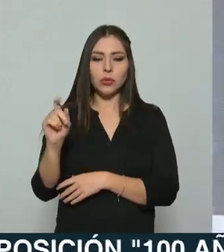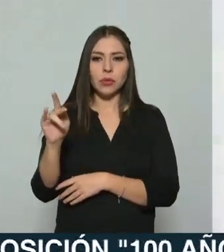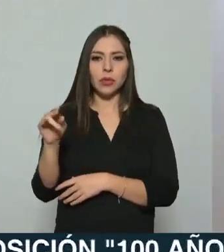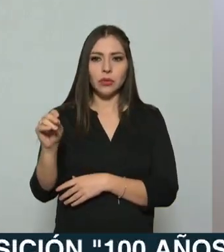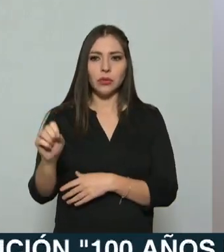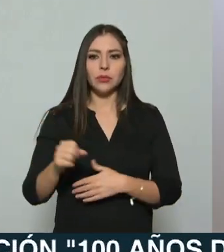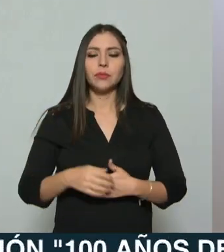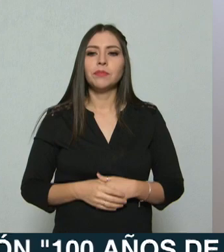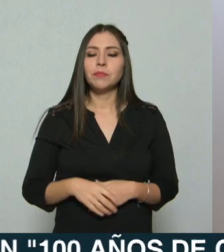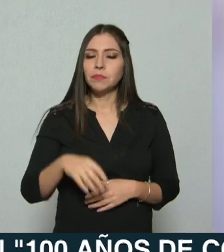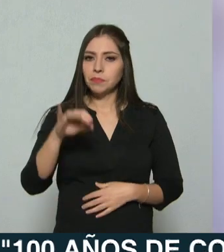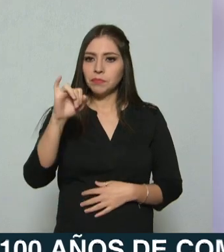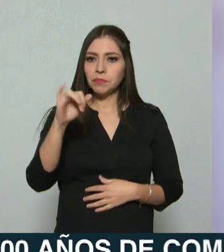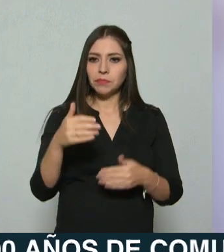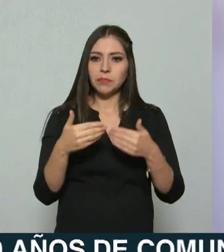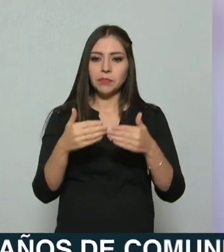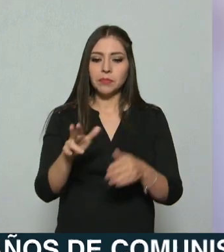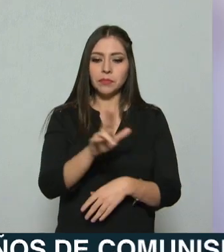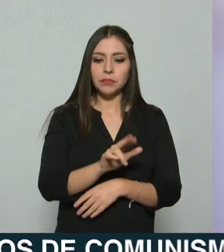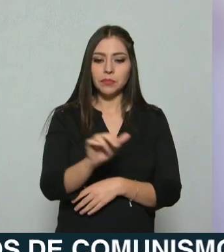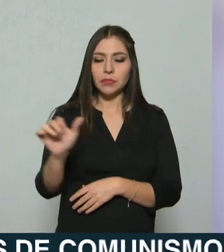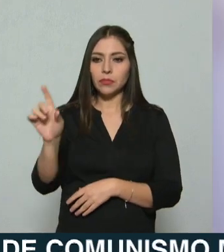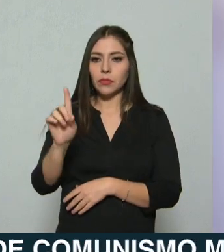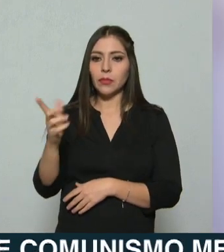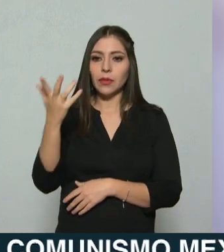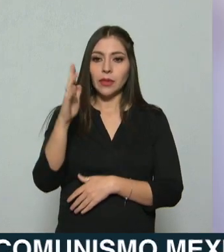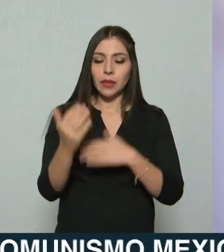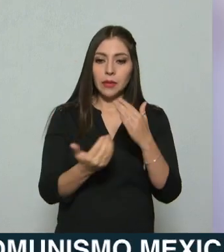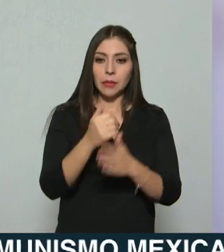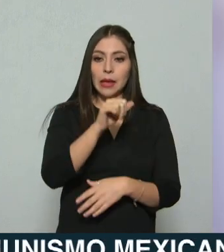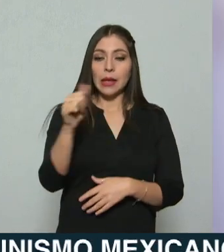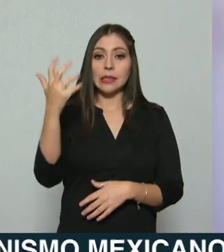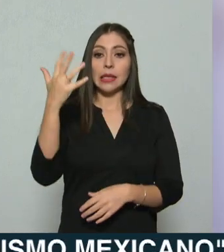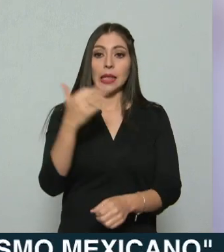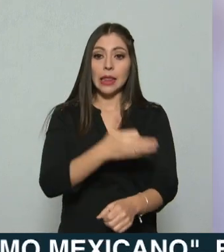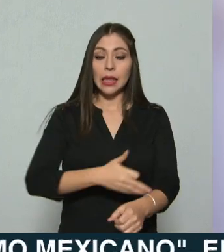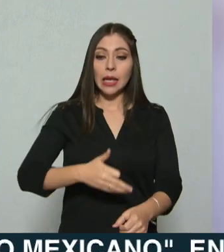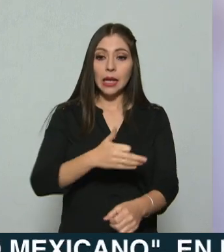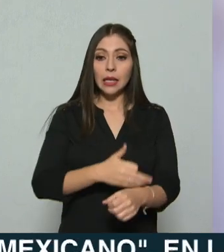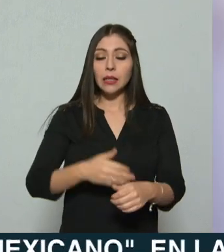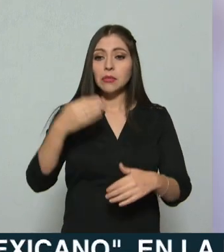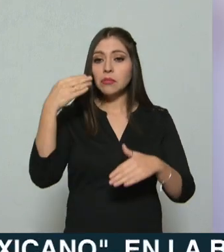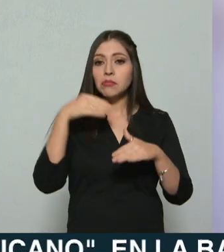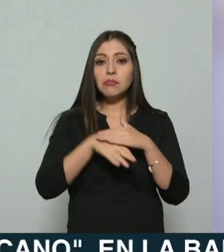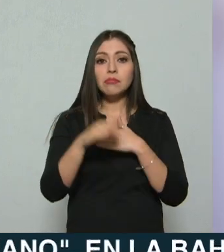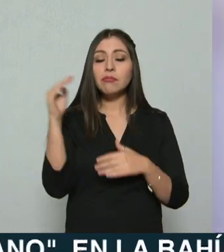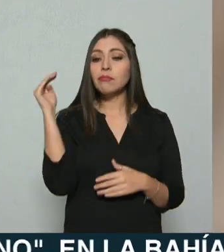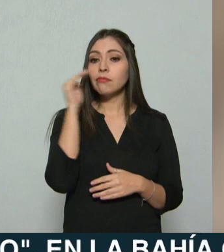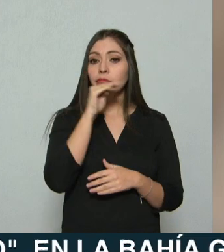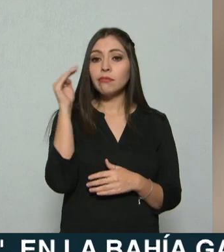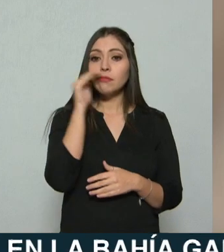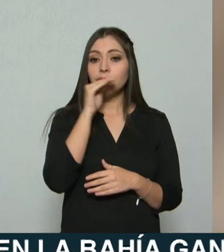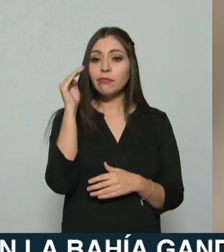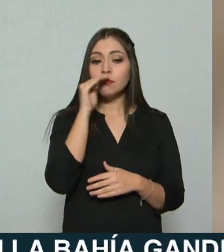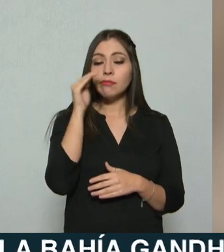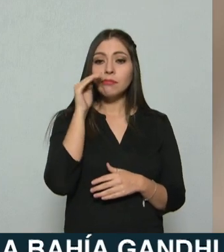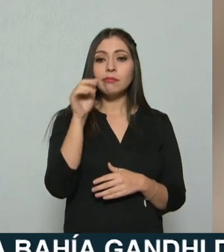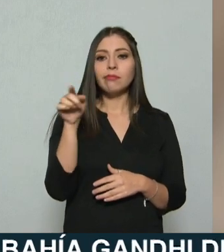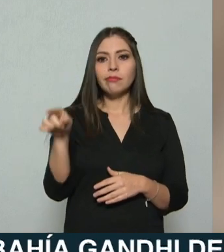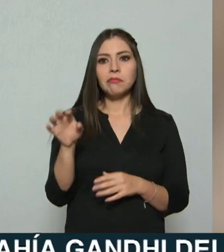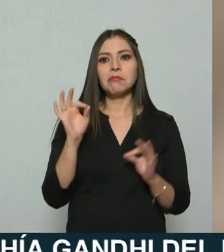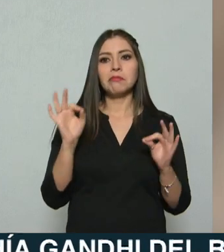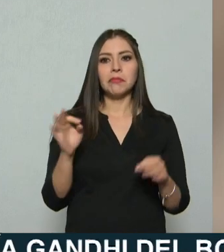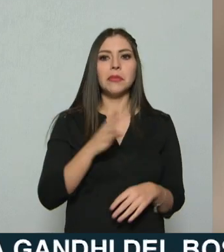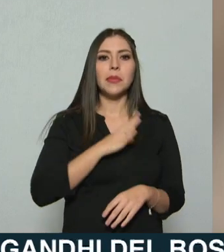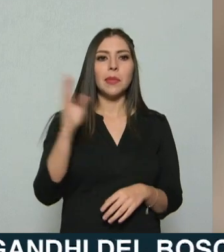Así es, estará abierta de martes a domingo, de 10 de la mañana a 5 de la tarde. Es acceso completamente gratuito y es una oportunidad